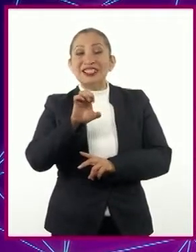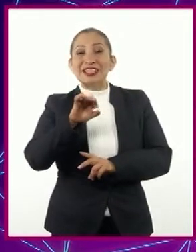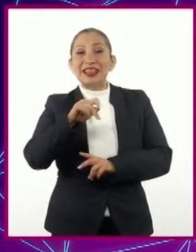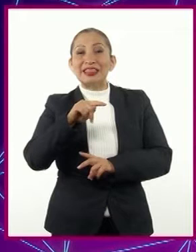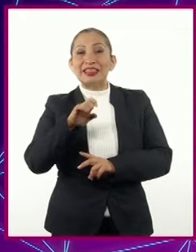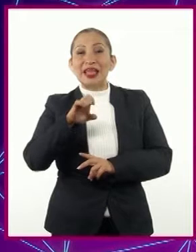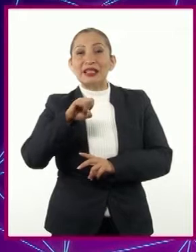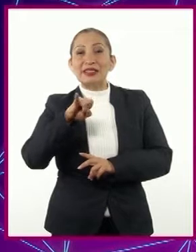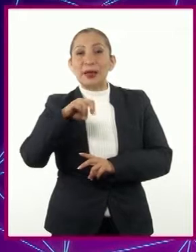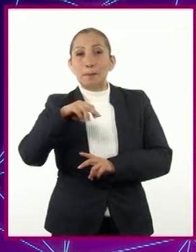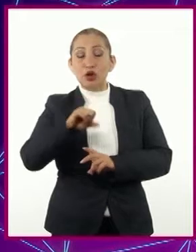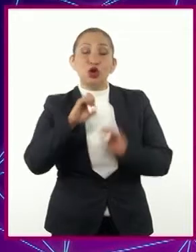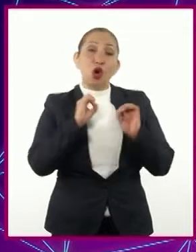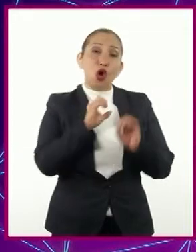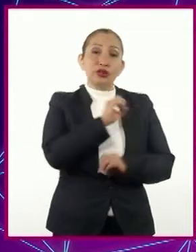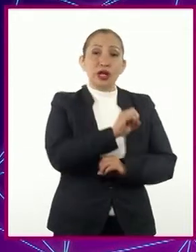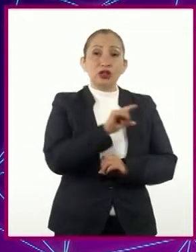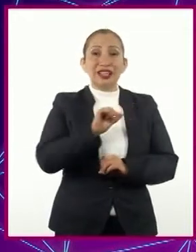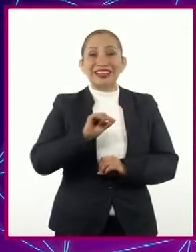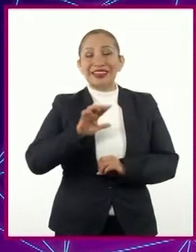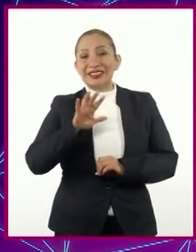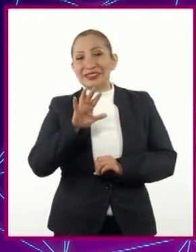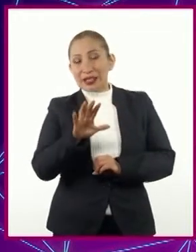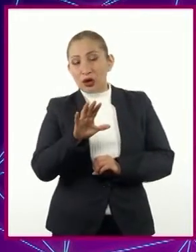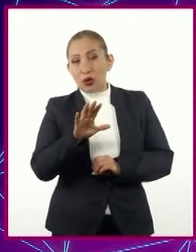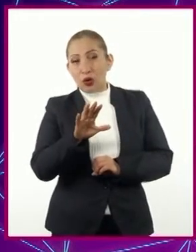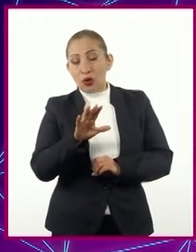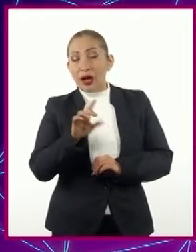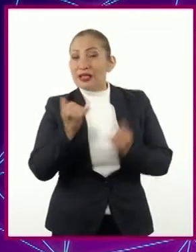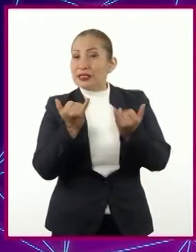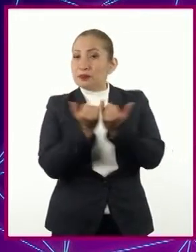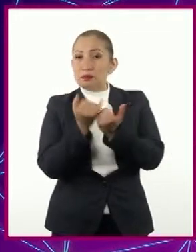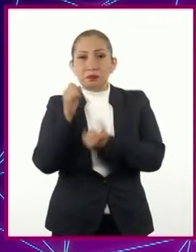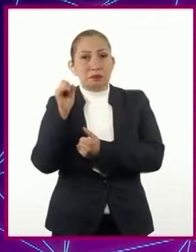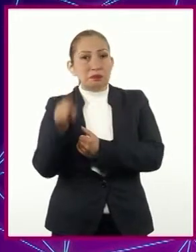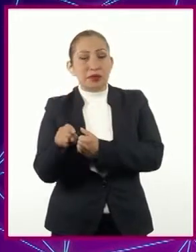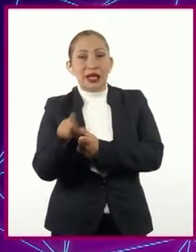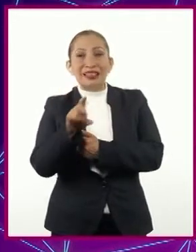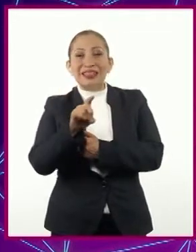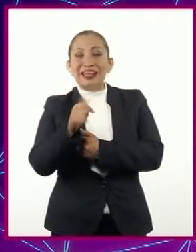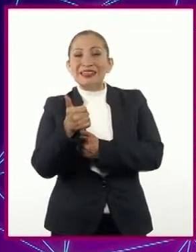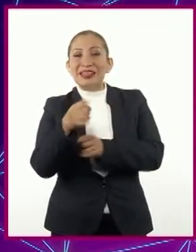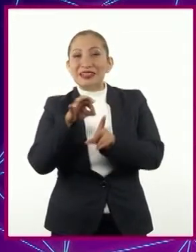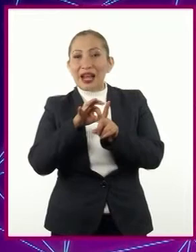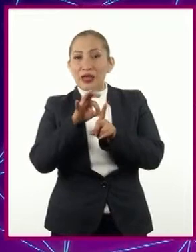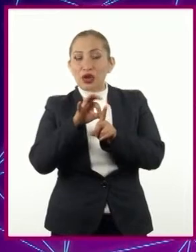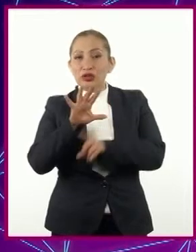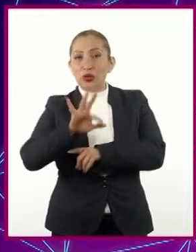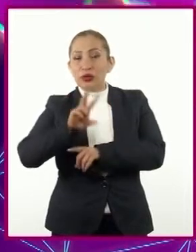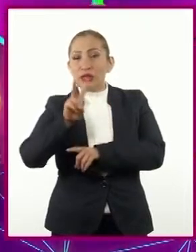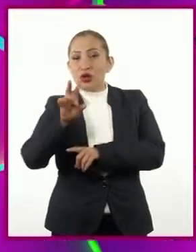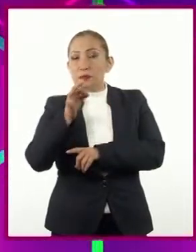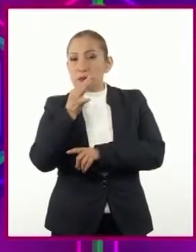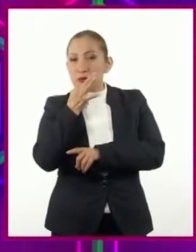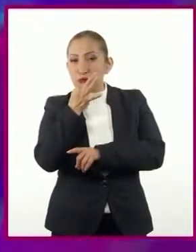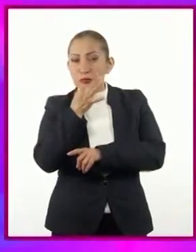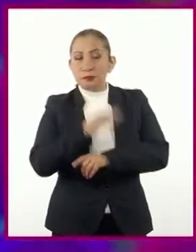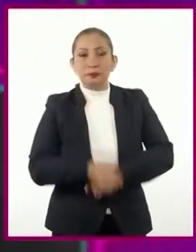centésimos o 0.75 es igual a 36 grados 52